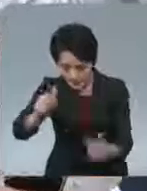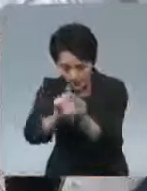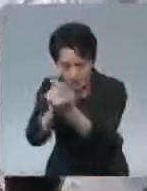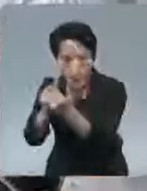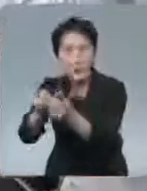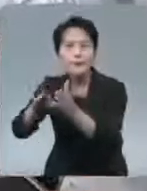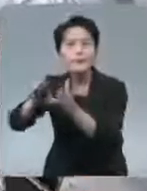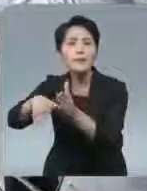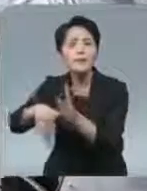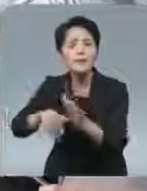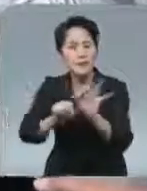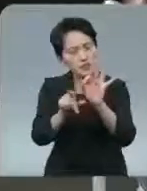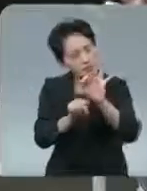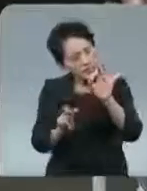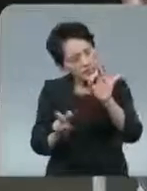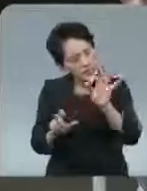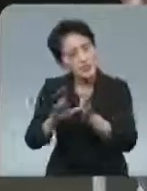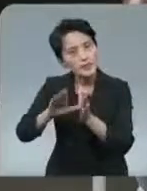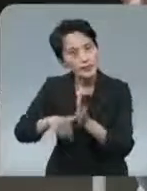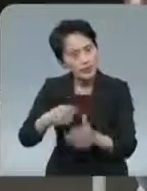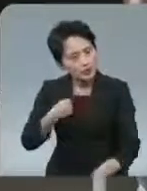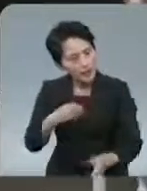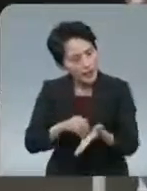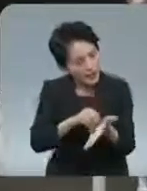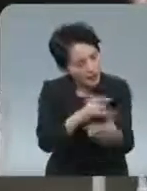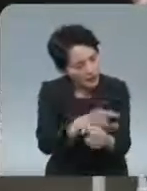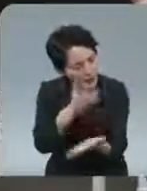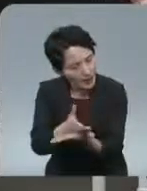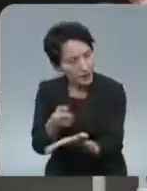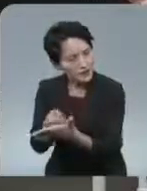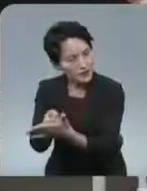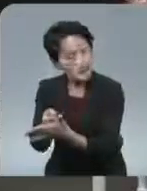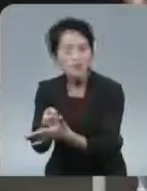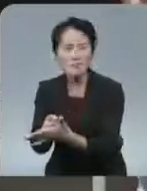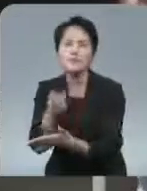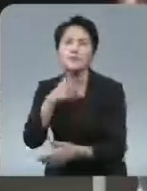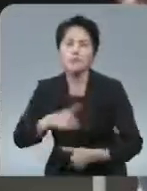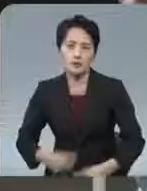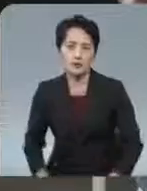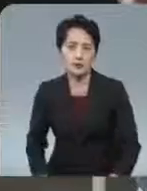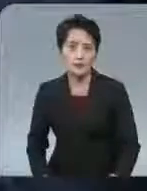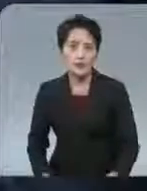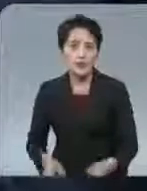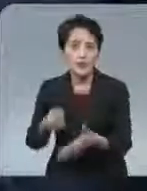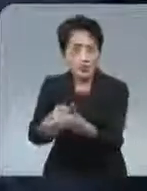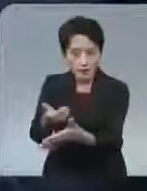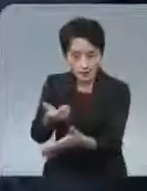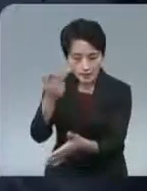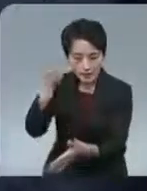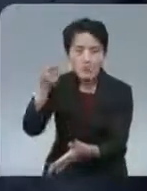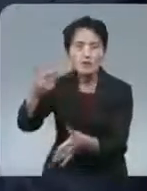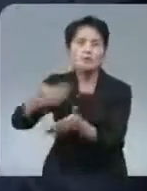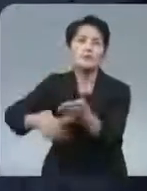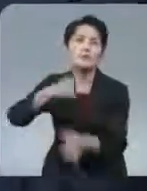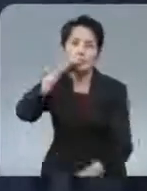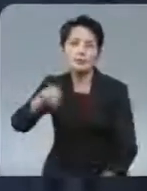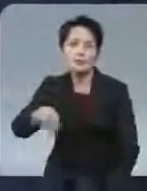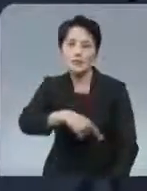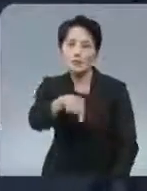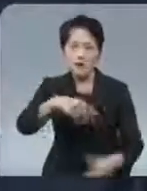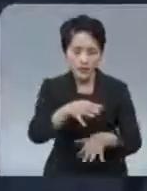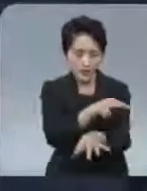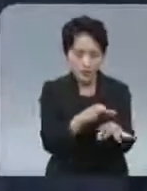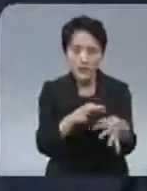surcoreano ha decidido así a adherirse o no a dicho acuerdo durante el mes de octubre la reunión sobre seguridad económica exterior del lunes 18